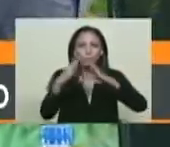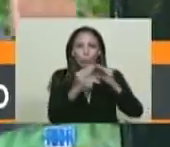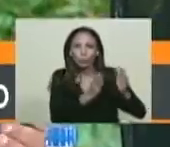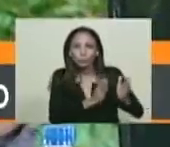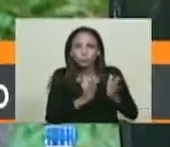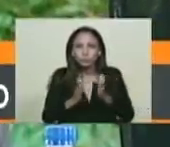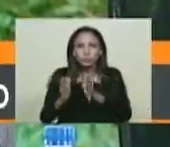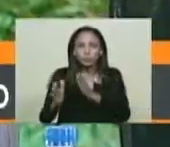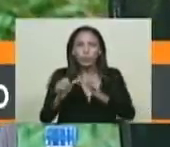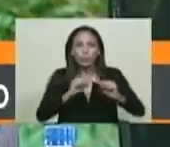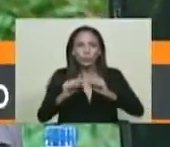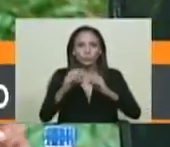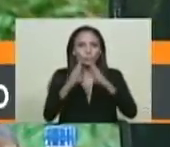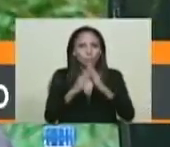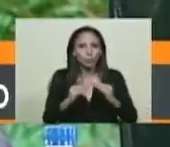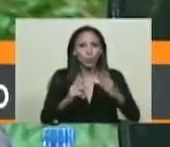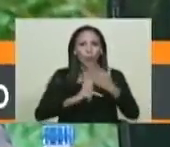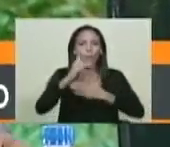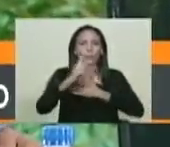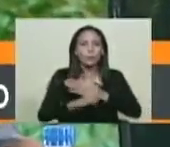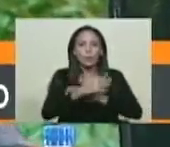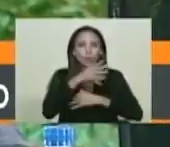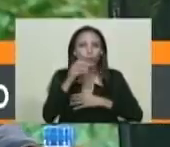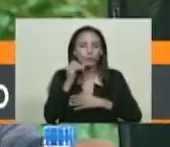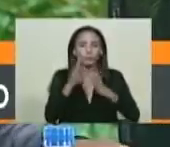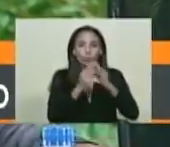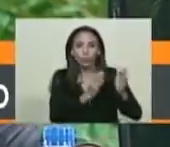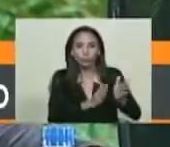estructura, Movimiento Plan Chamba Juvenil.